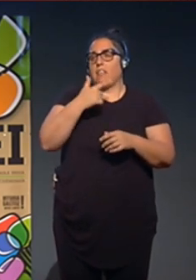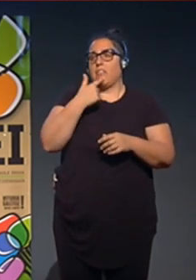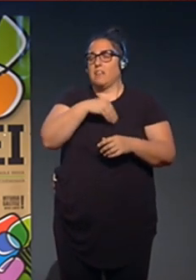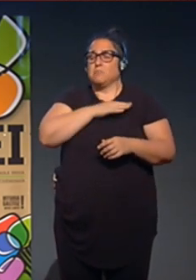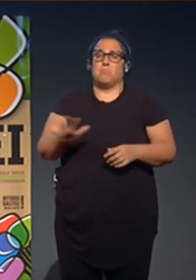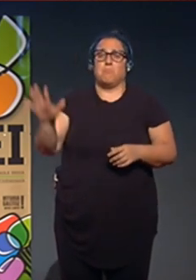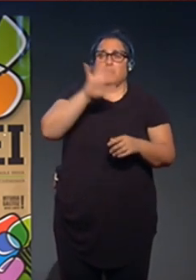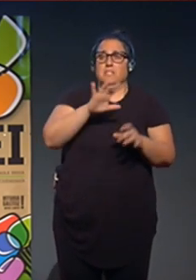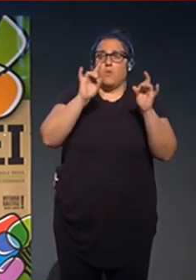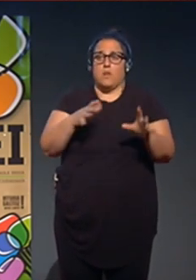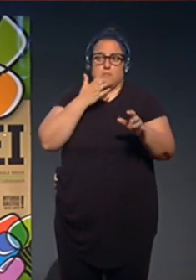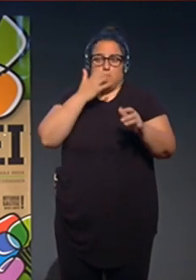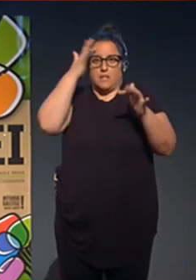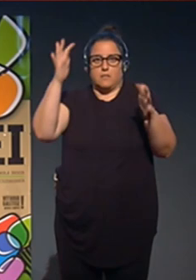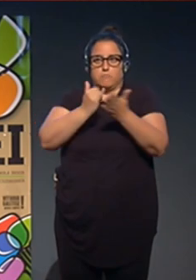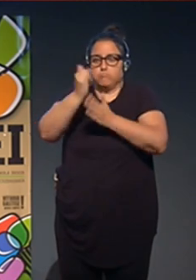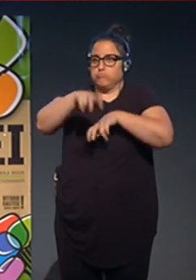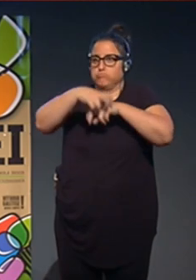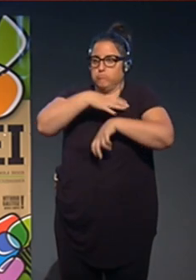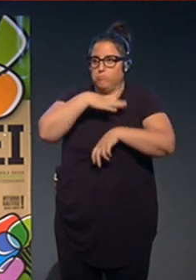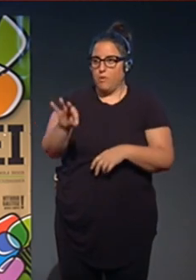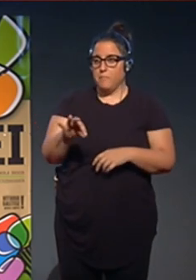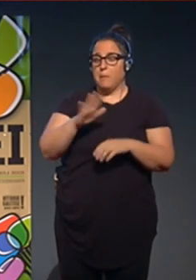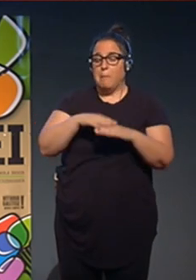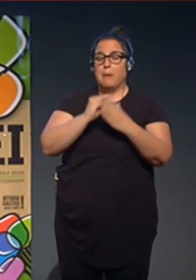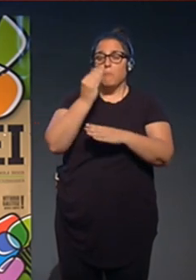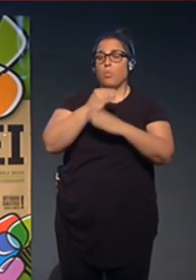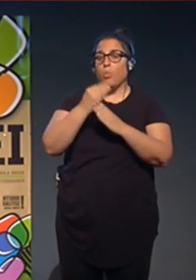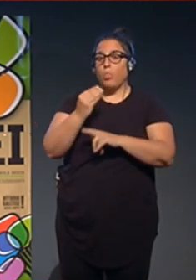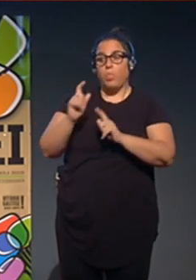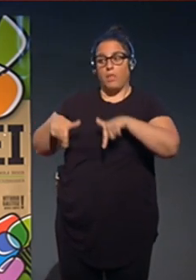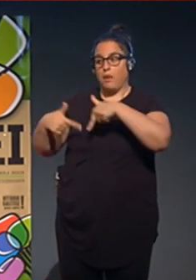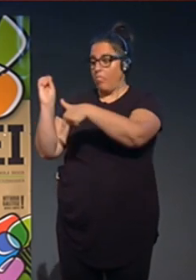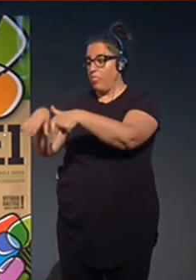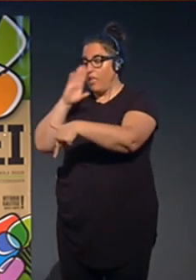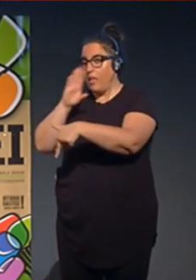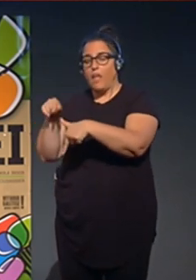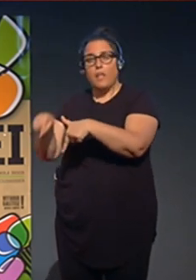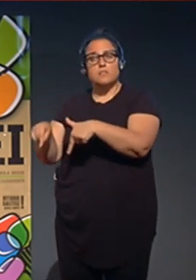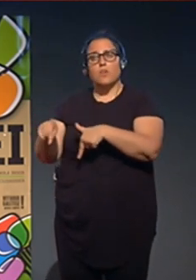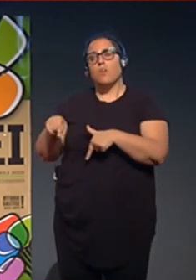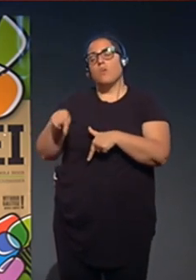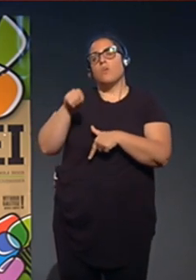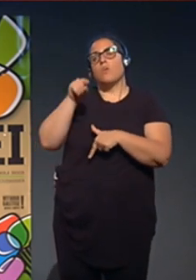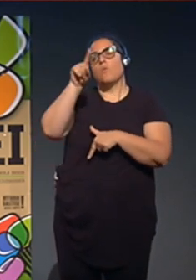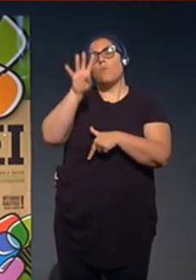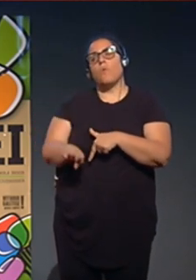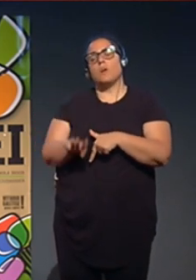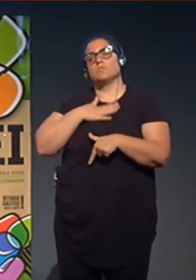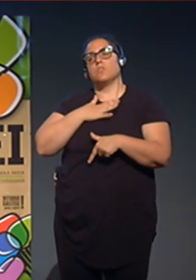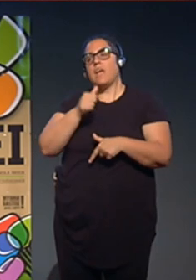España fuera fértil para producir lo que no va a llegar a ninguna boca estamos utilizando la cuarta parte del agua dulce